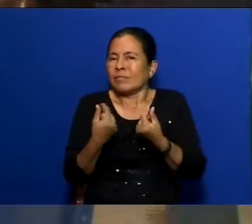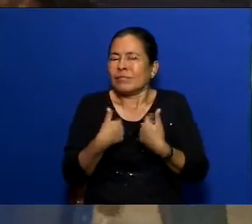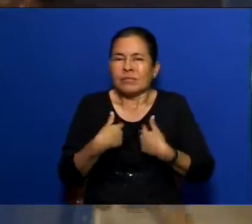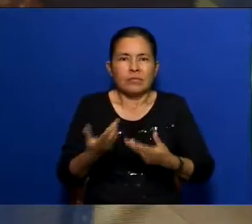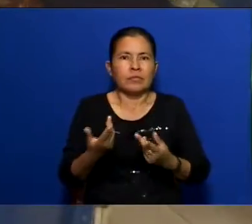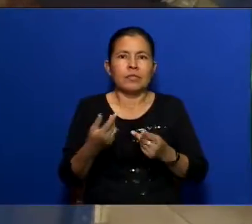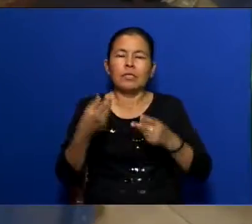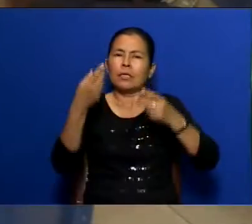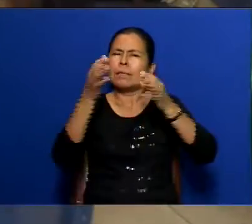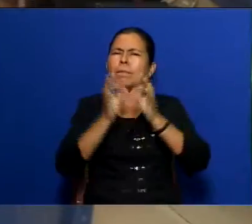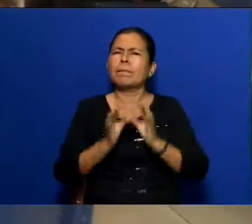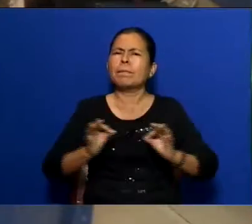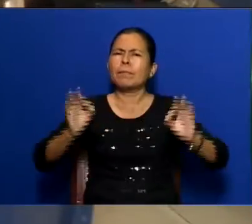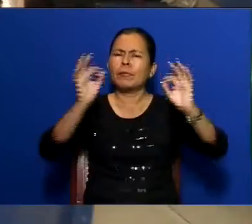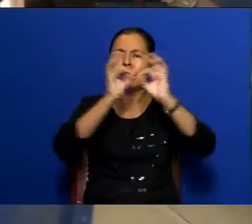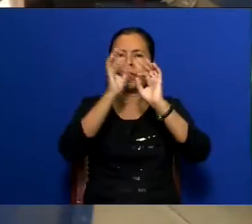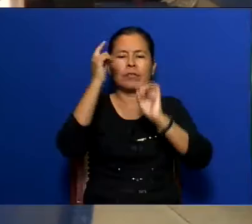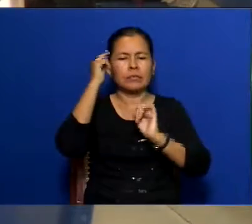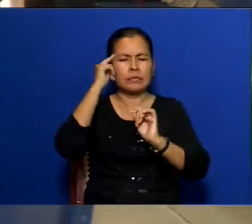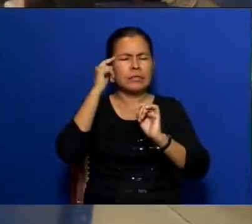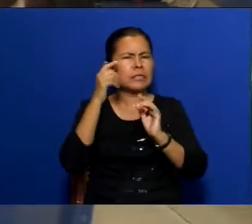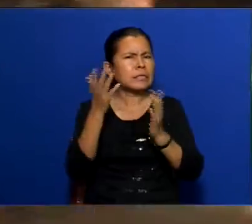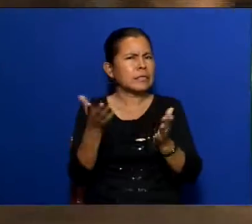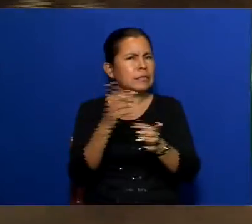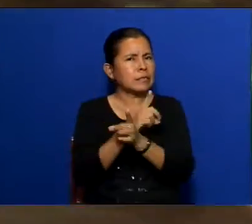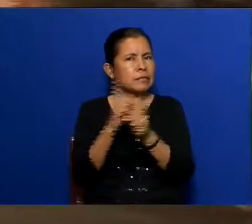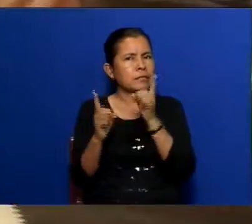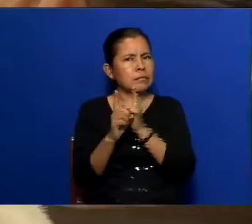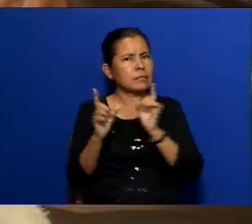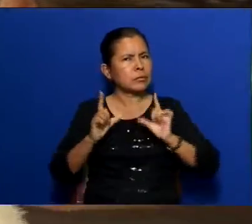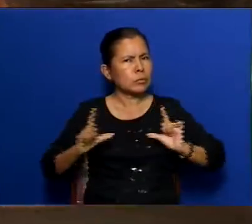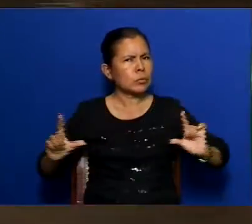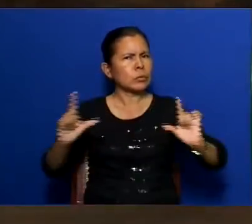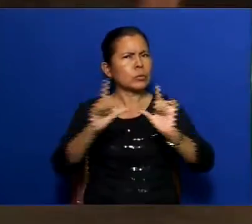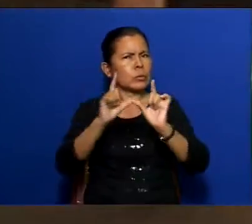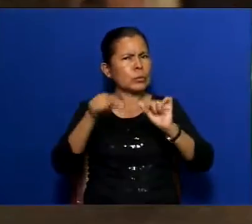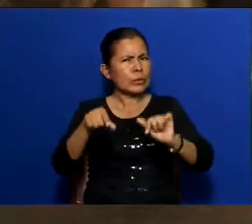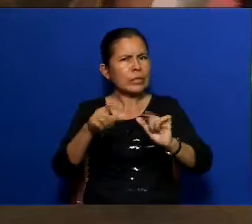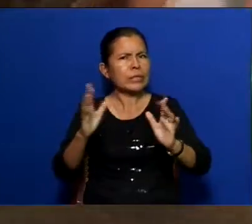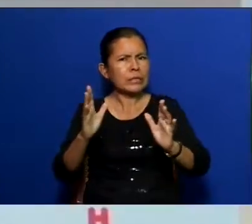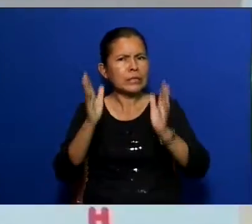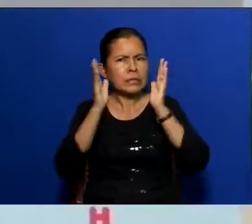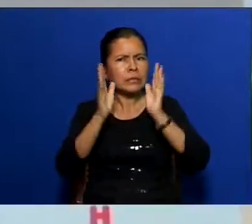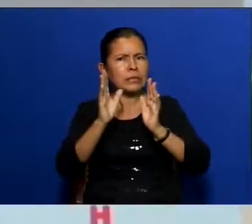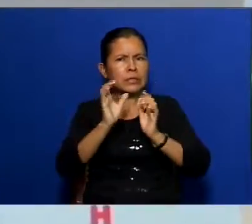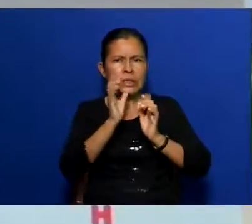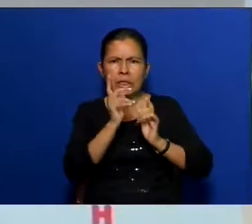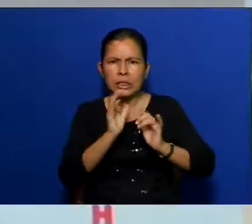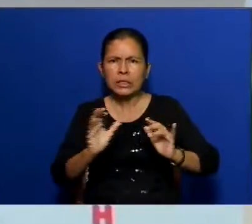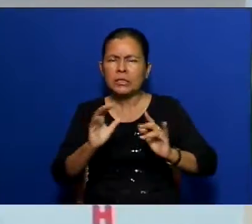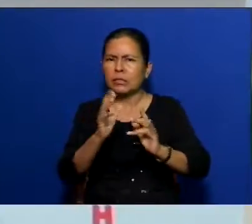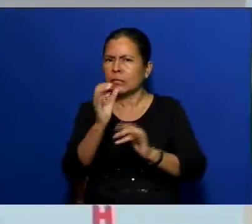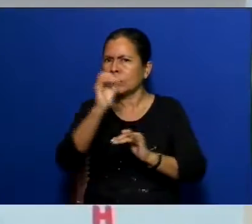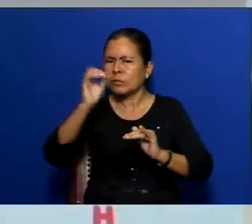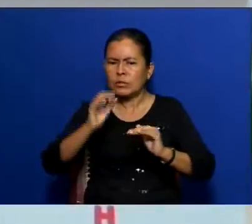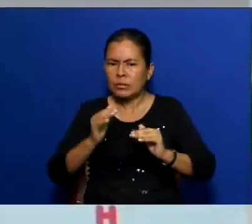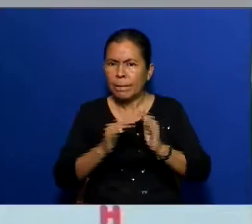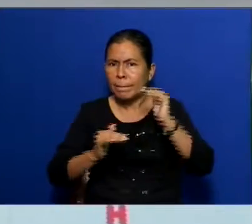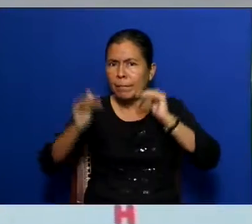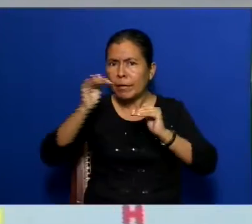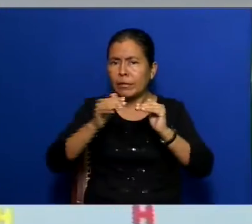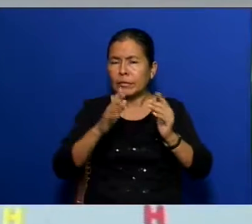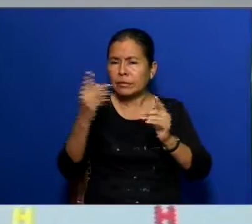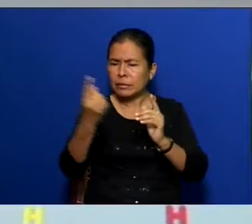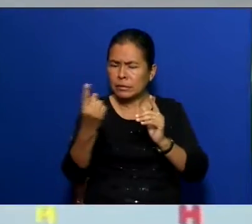consideramos pues que era importante poderle dar a los niños, a las niñas, que representan un porcentaje importante de las personas que acuden a los servicios